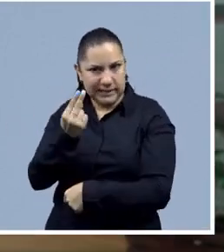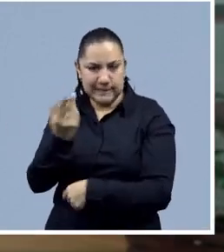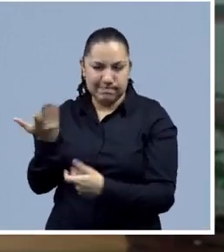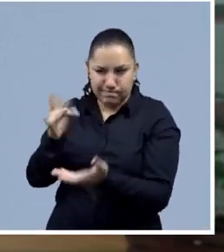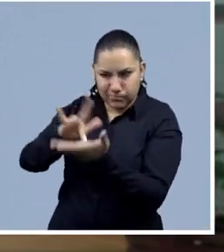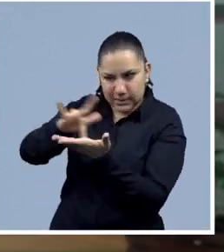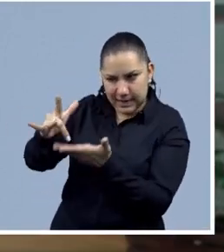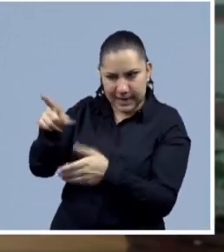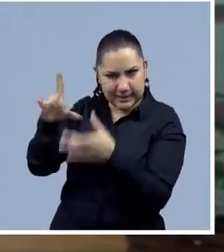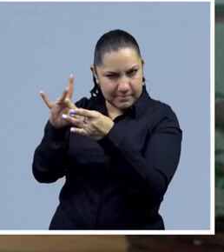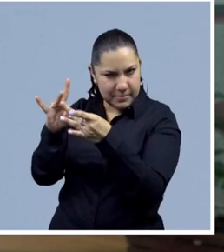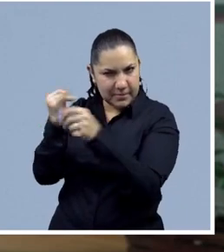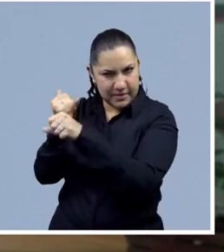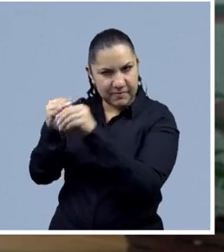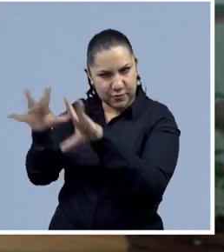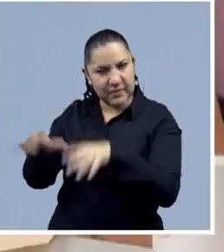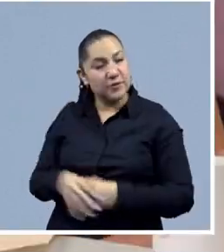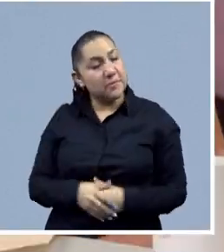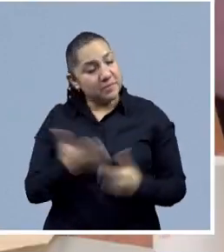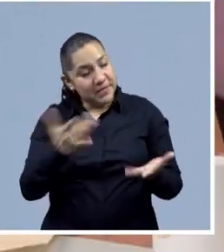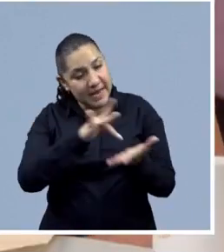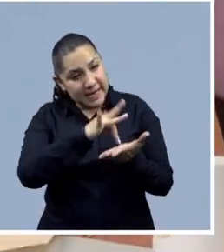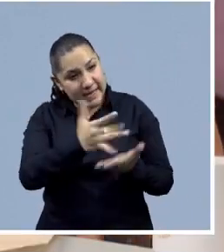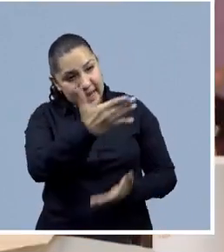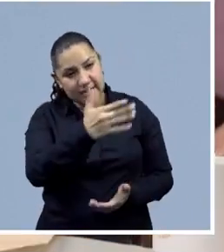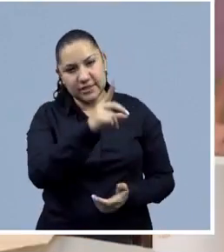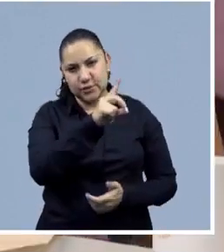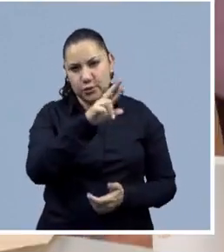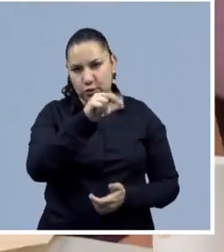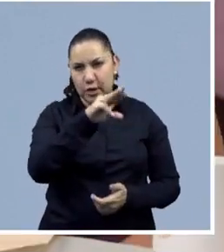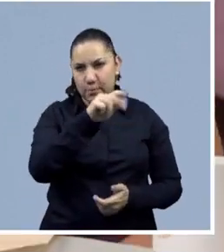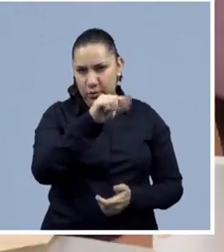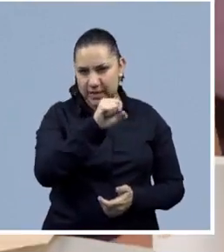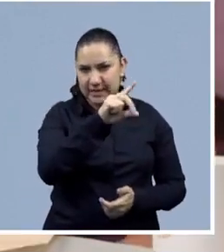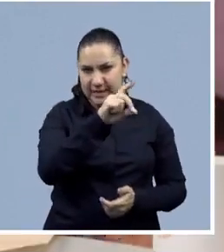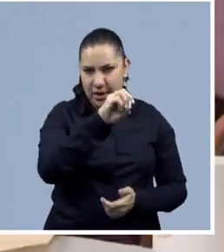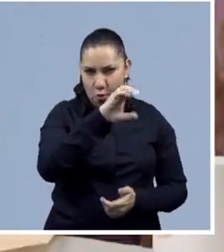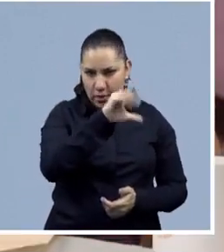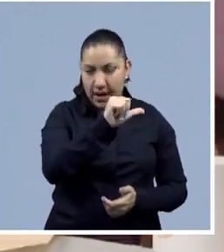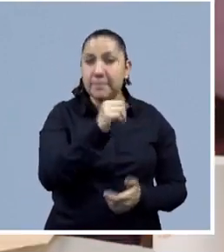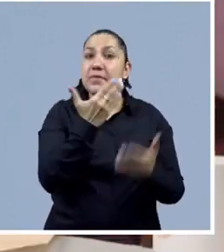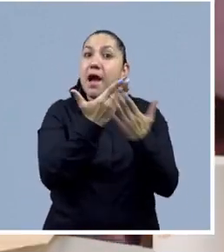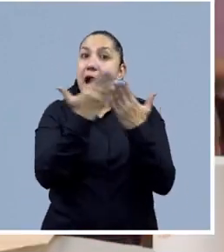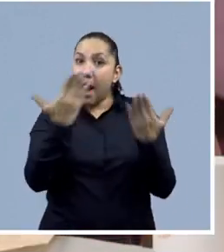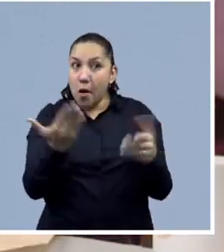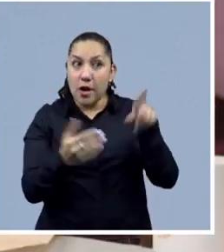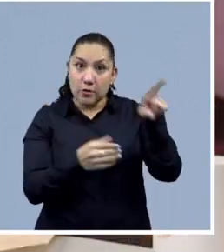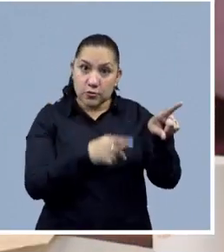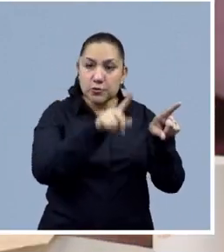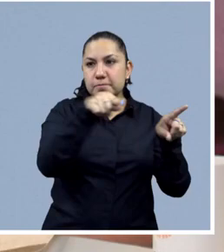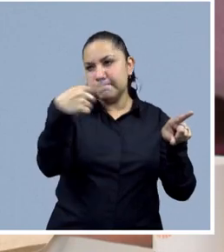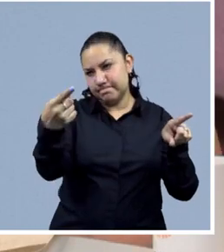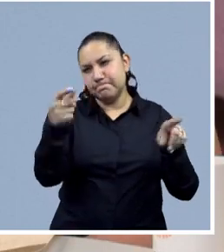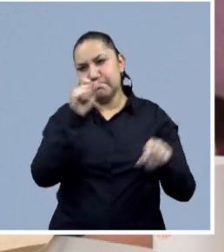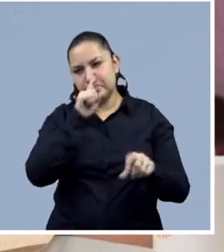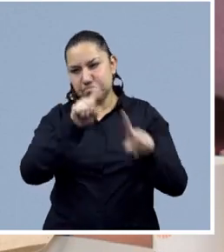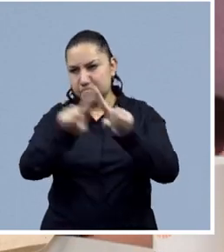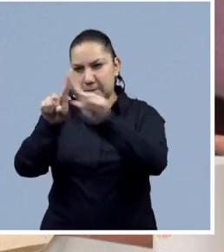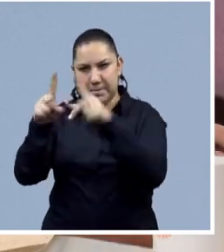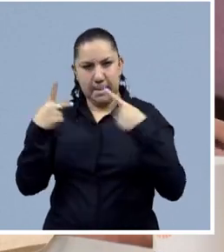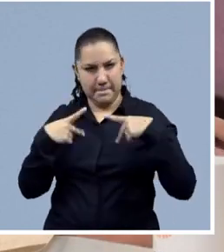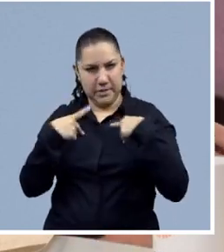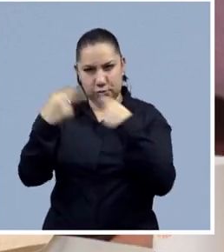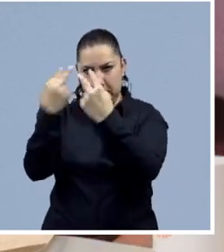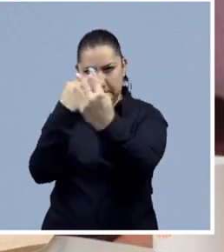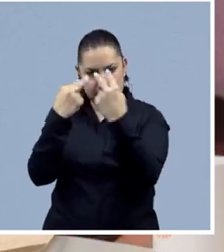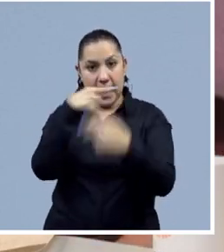Muchísimas gracias a ustedes. Agradecemos nuevamente, doctora Andrea Montes de Oca, por acompañarnos y ahora la invitamos a que junto al público nos acompañen a